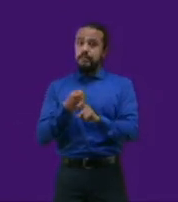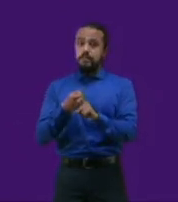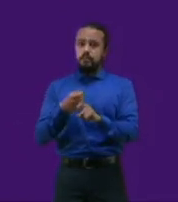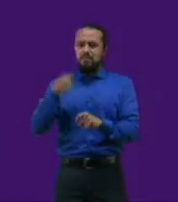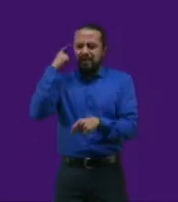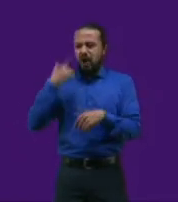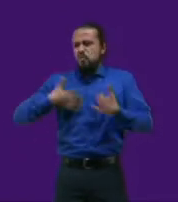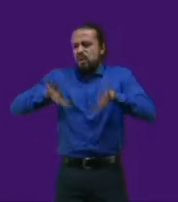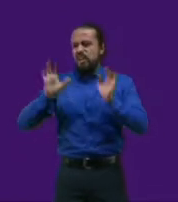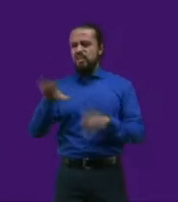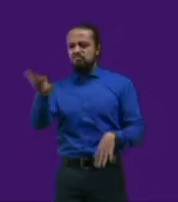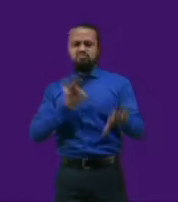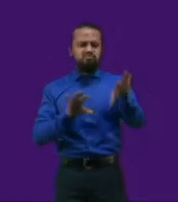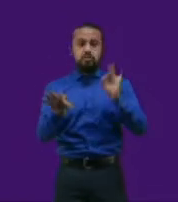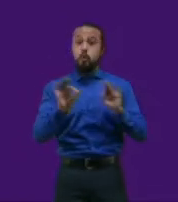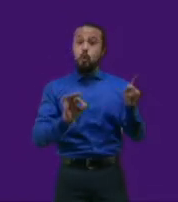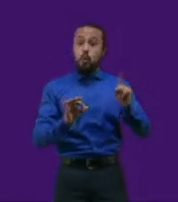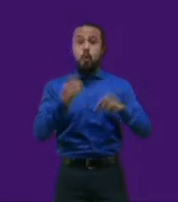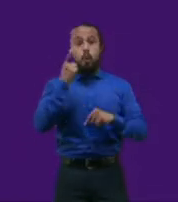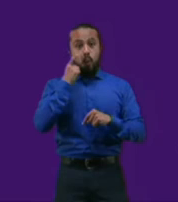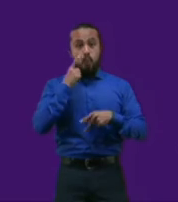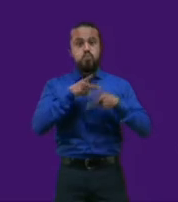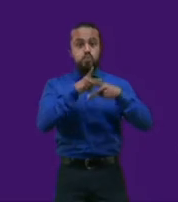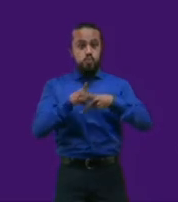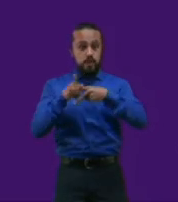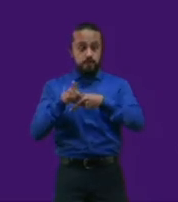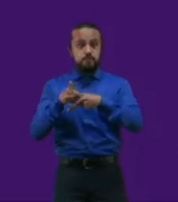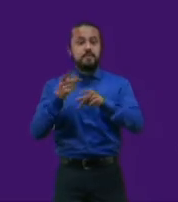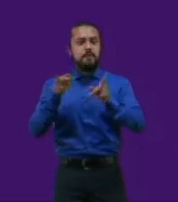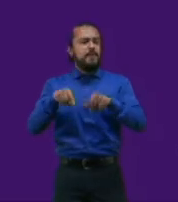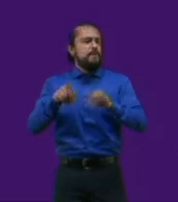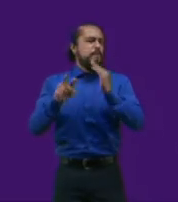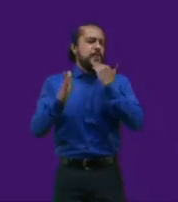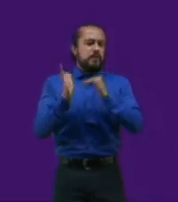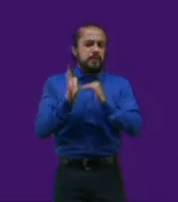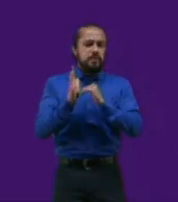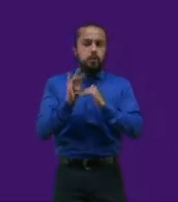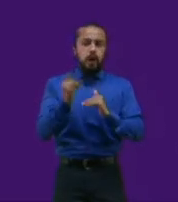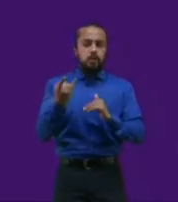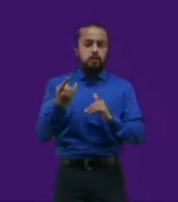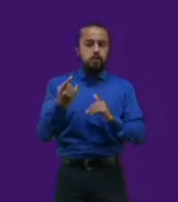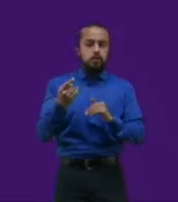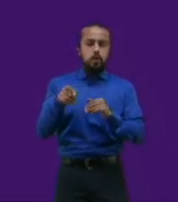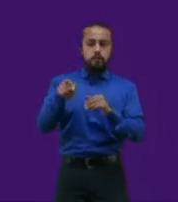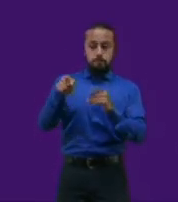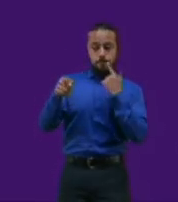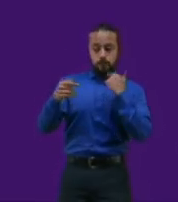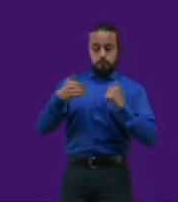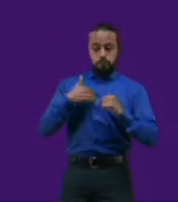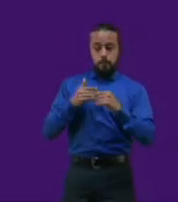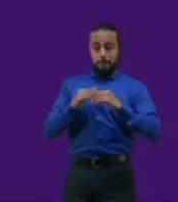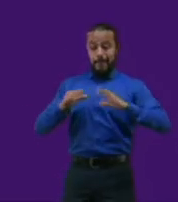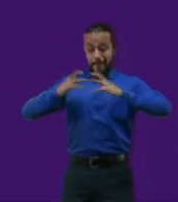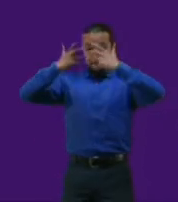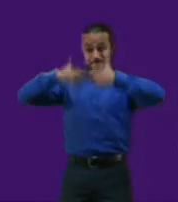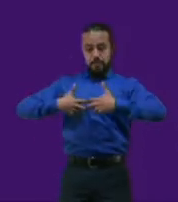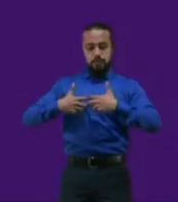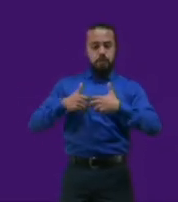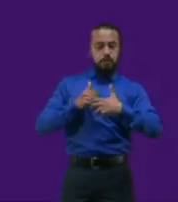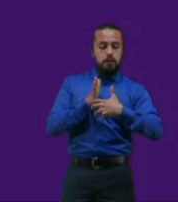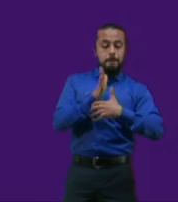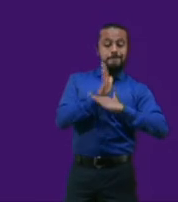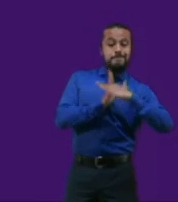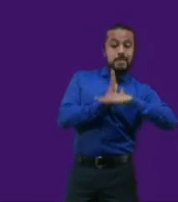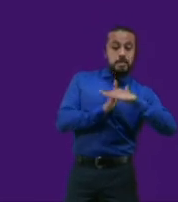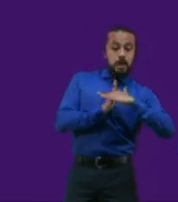pues hay, o sea, se puede. Pero si vas a, por ejemplo, dar acciones, piénsalo de una forma estratégica, o sea, no lo hagas como de